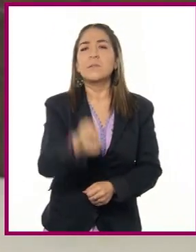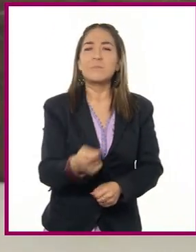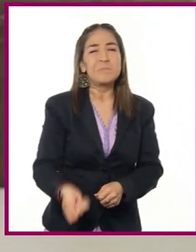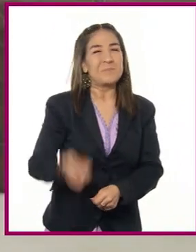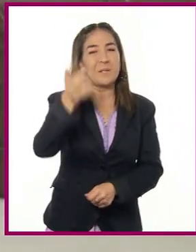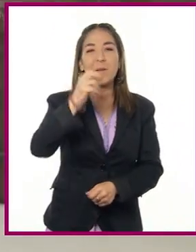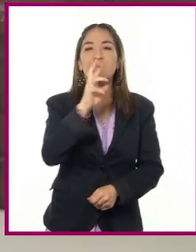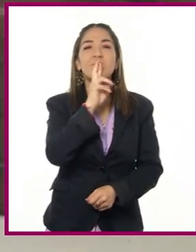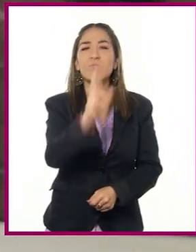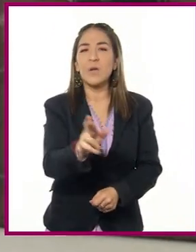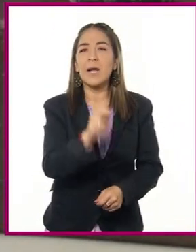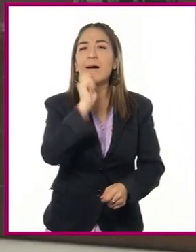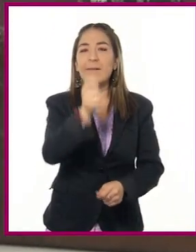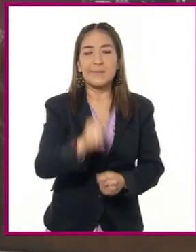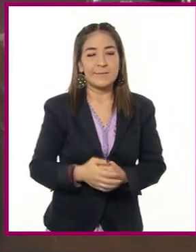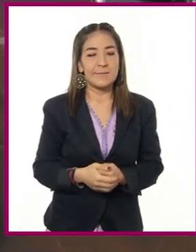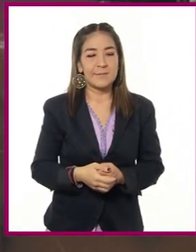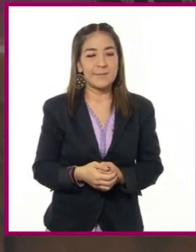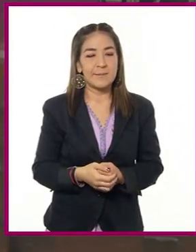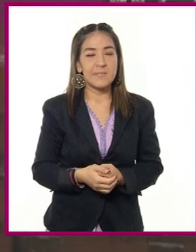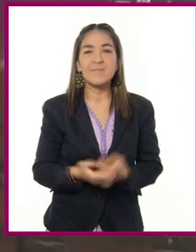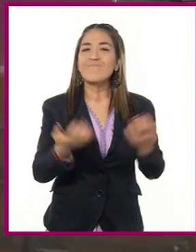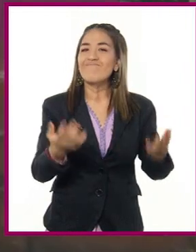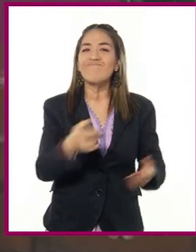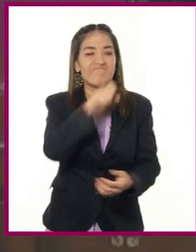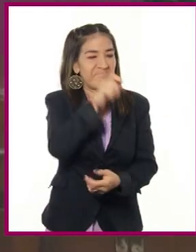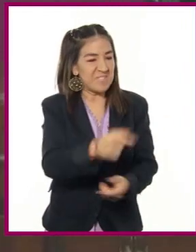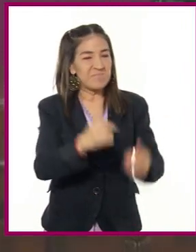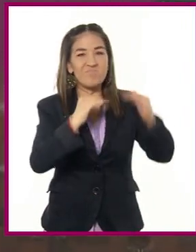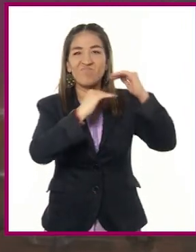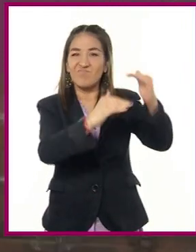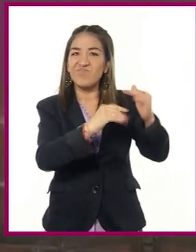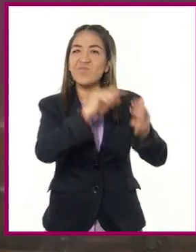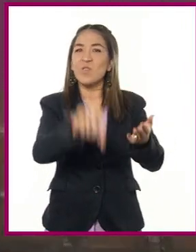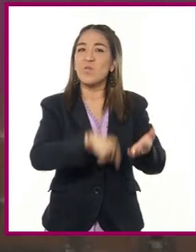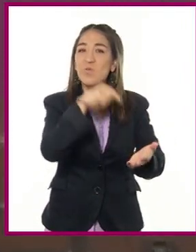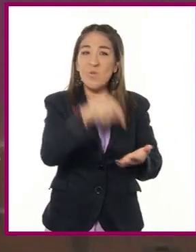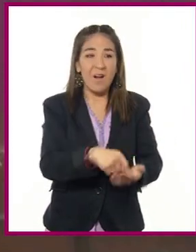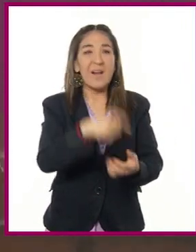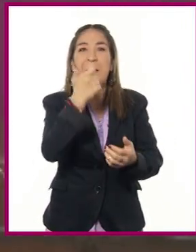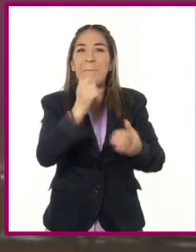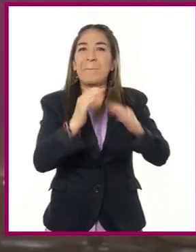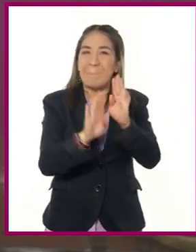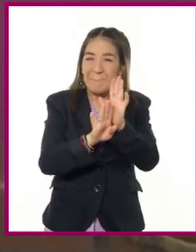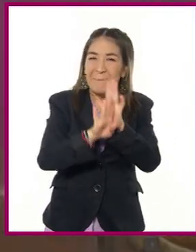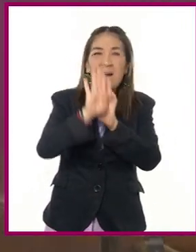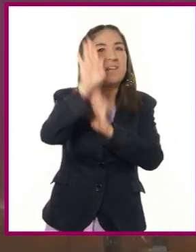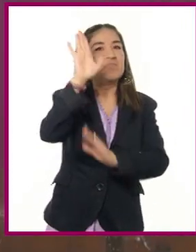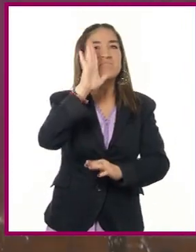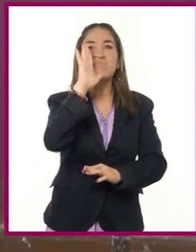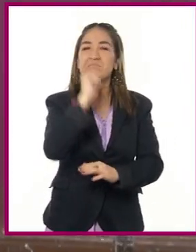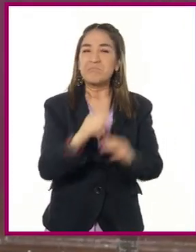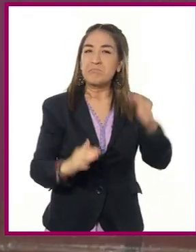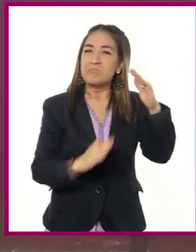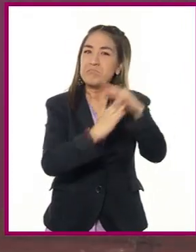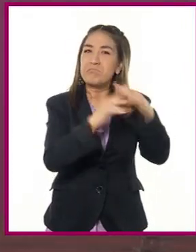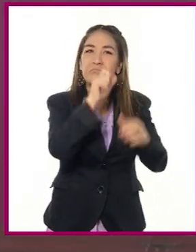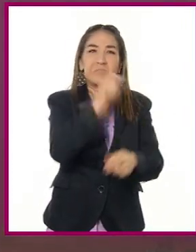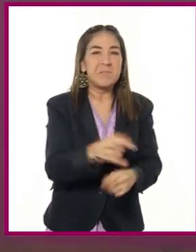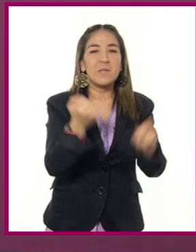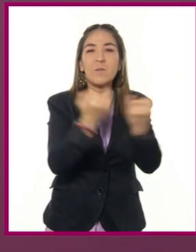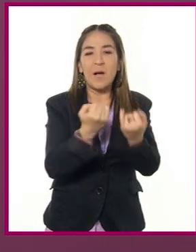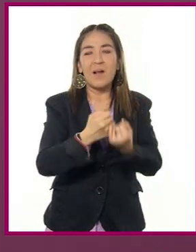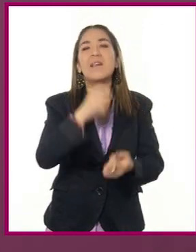primeros resultados fue el continuo estancamiento económico durante 10 años, y el desempleo se mantuvo entre el 10